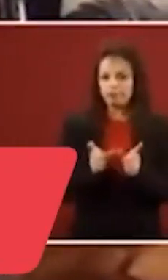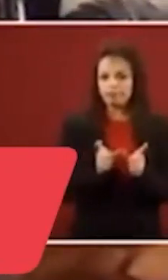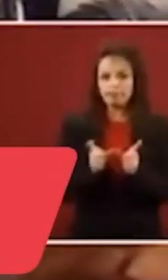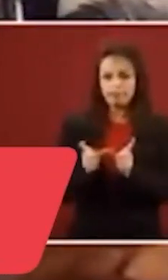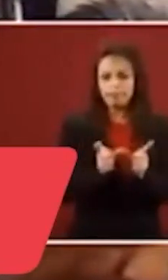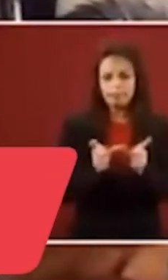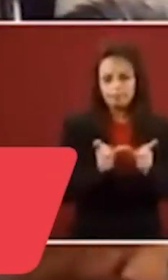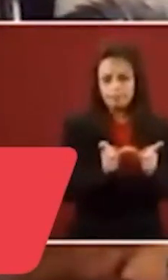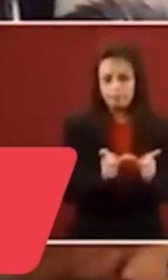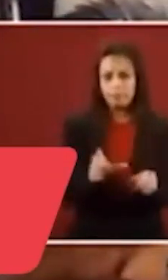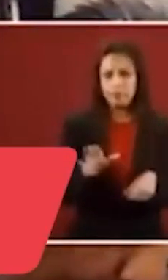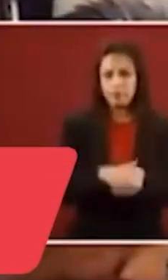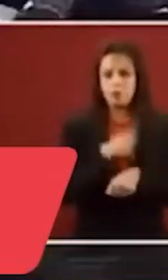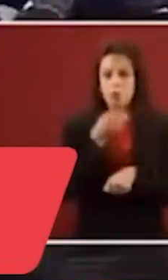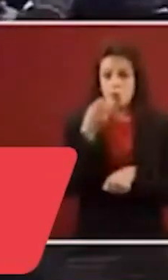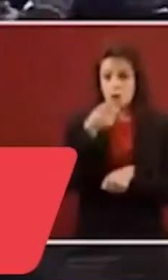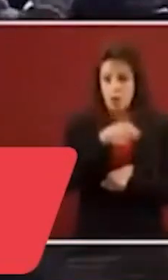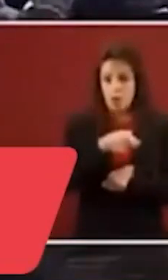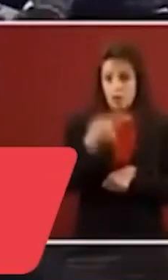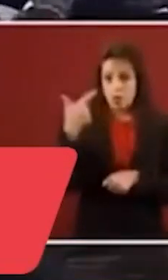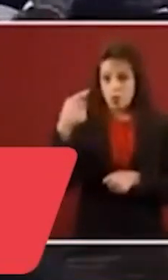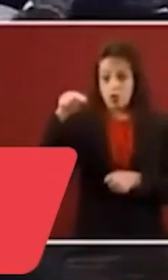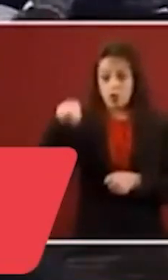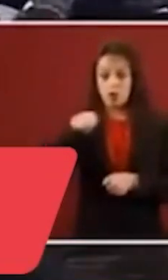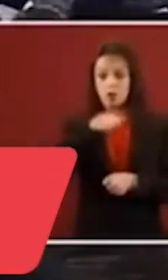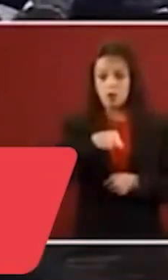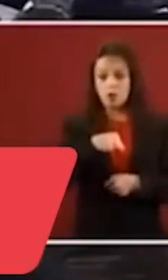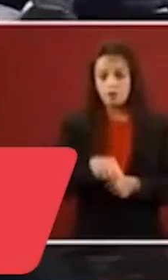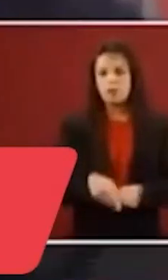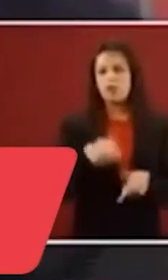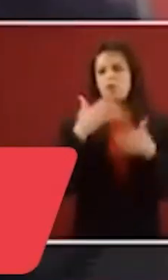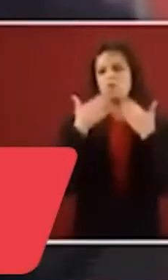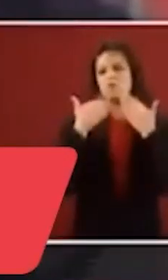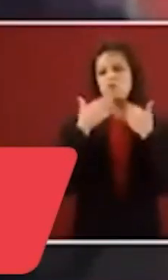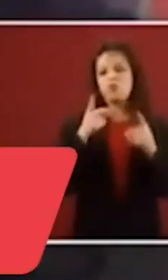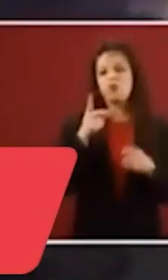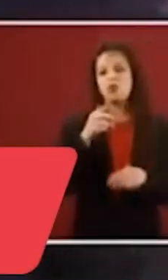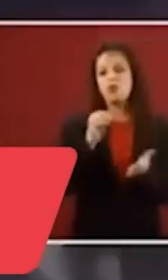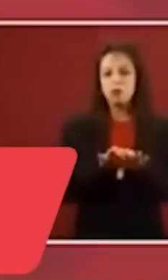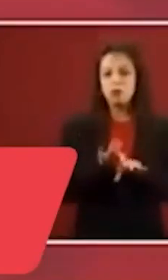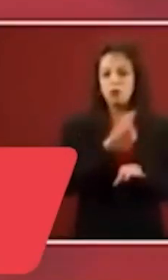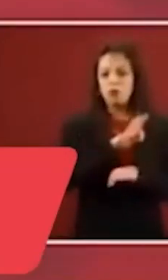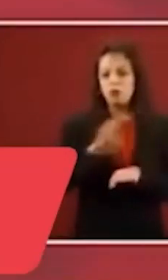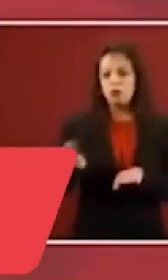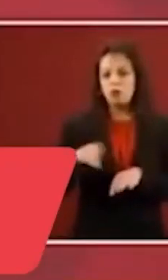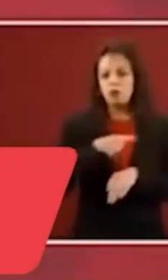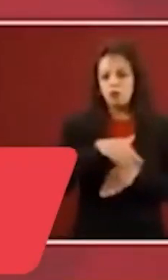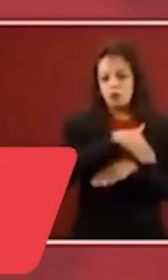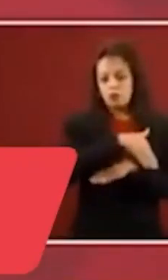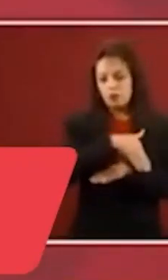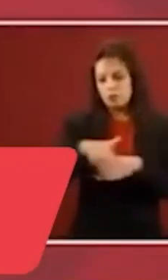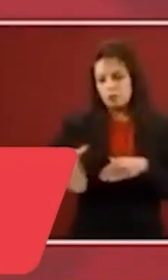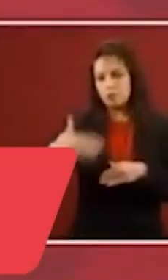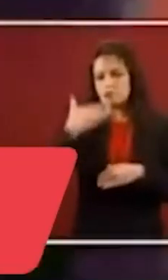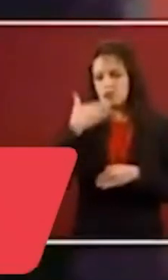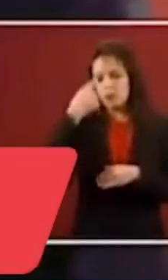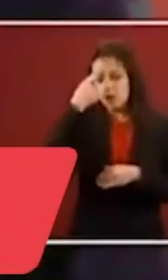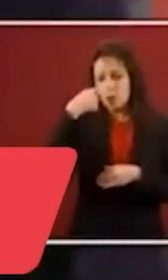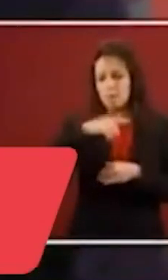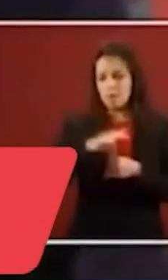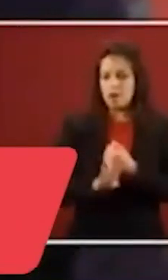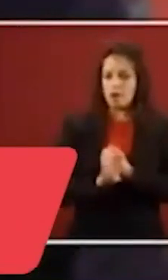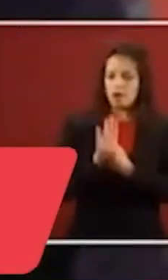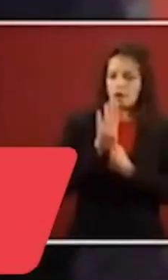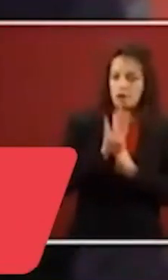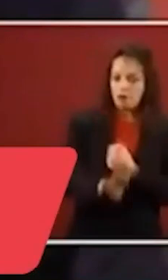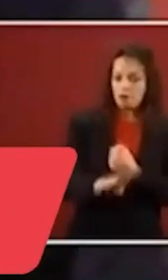sin pedir nada en cambio a sus mejores virólogos militares, como en el caso de Italia. Pero para Jorge Ramos esto